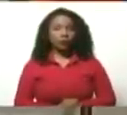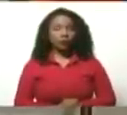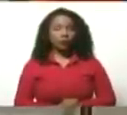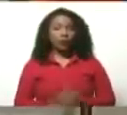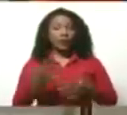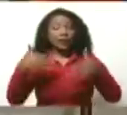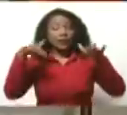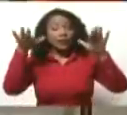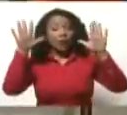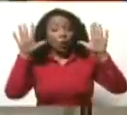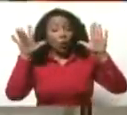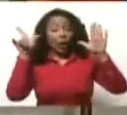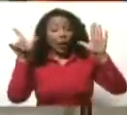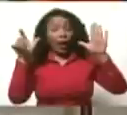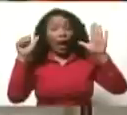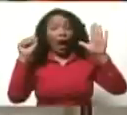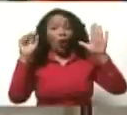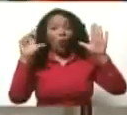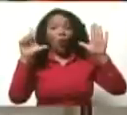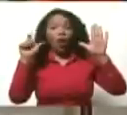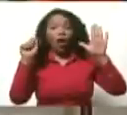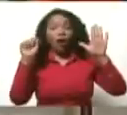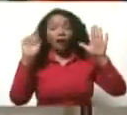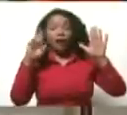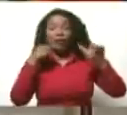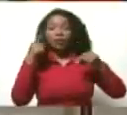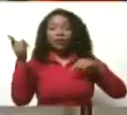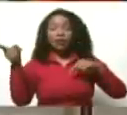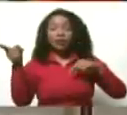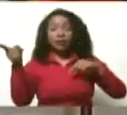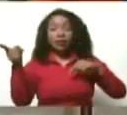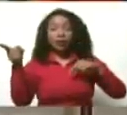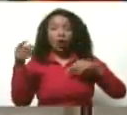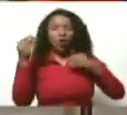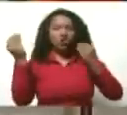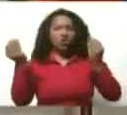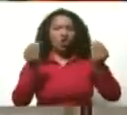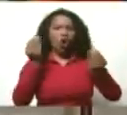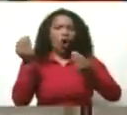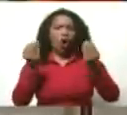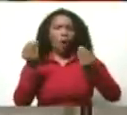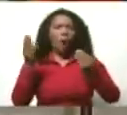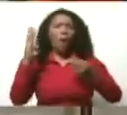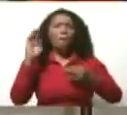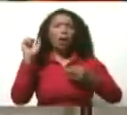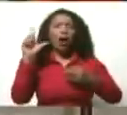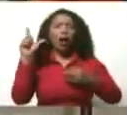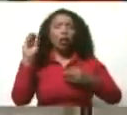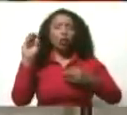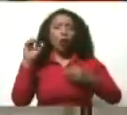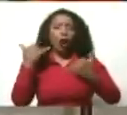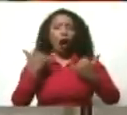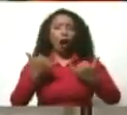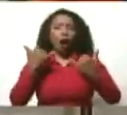Según Aular, él detalla ampliamente cómo este Baldo Sansó maneja en la